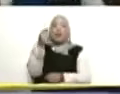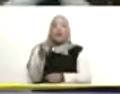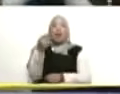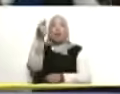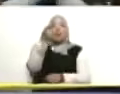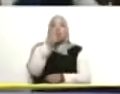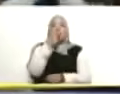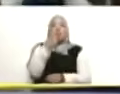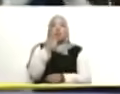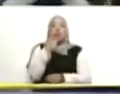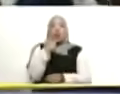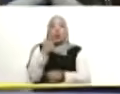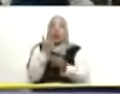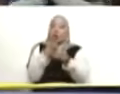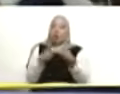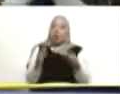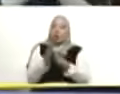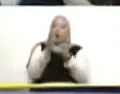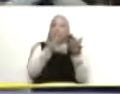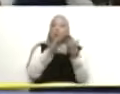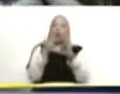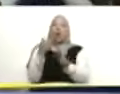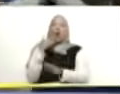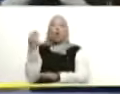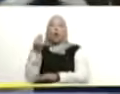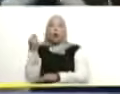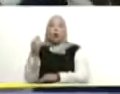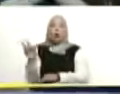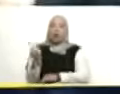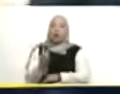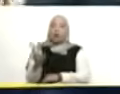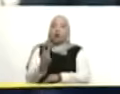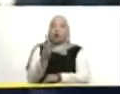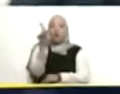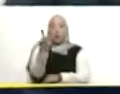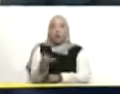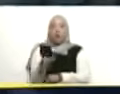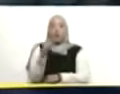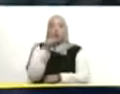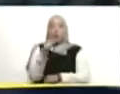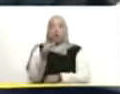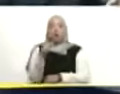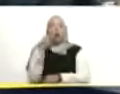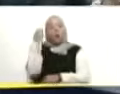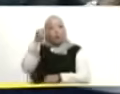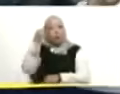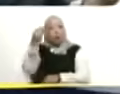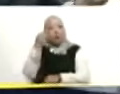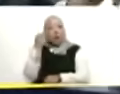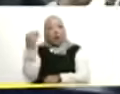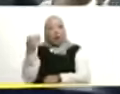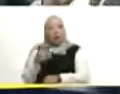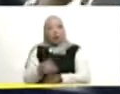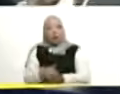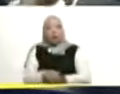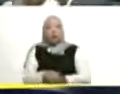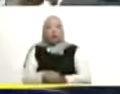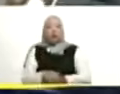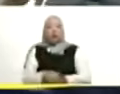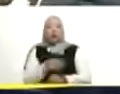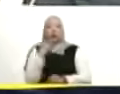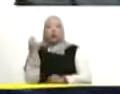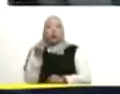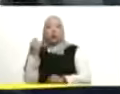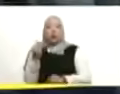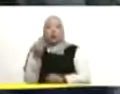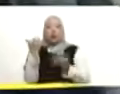estrella, en una lideresa de la juventud venezolana, Grecia Colmenares. Dame tu opinión, Grecia, desde tu visión